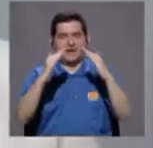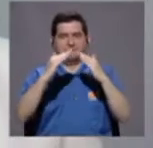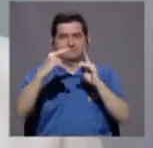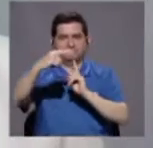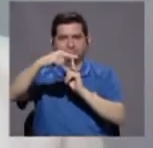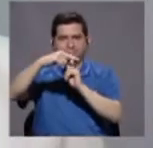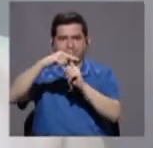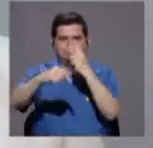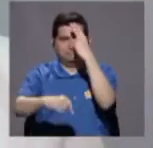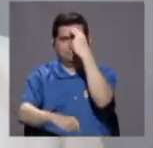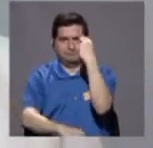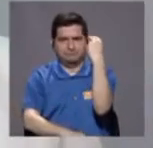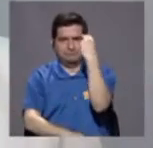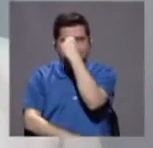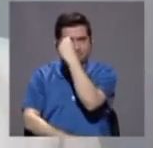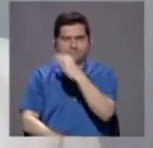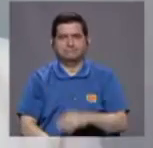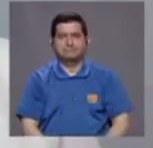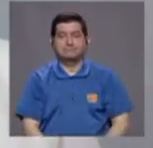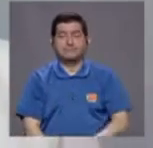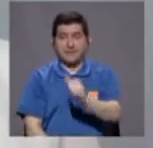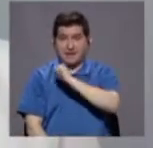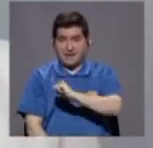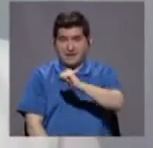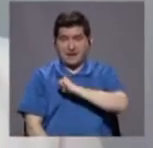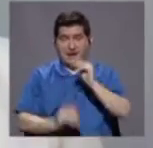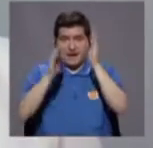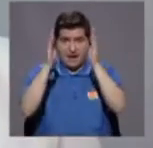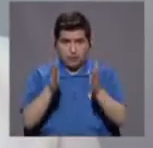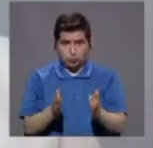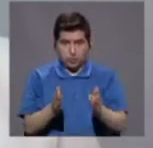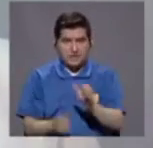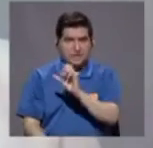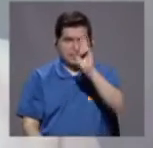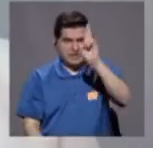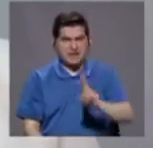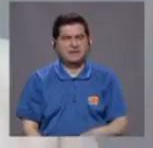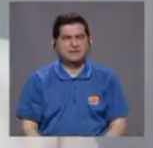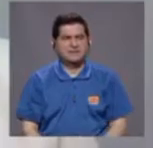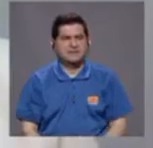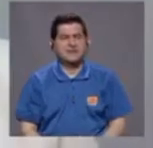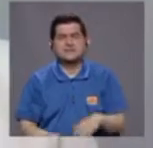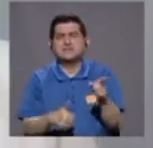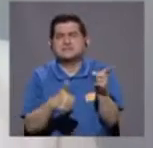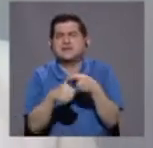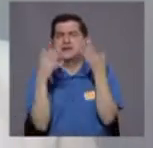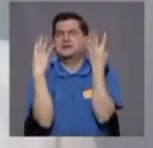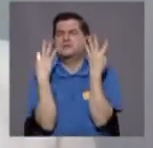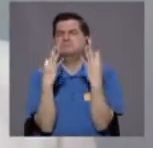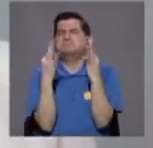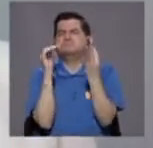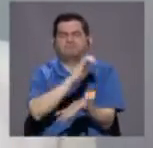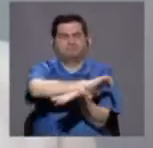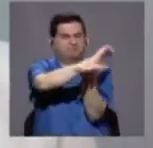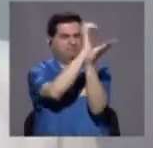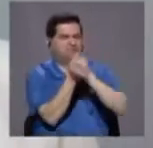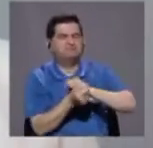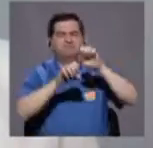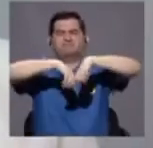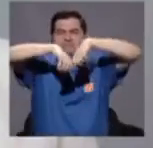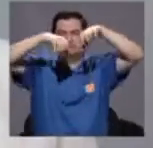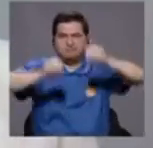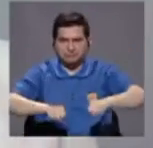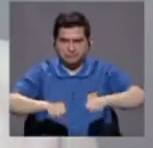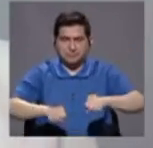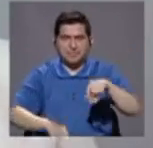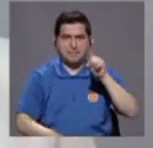Católica. Las autoridades en Costa Rica hacen un primer intento por reformar este sistema